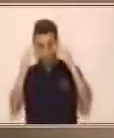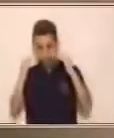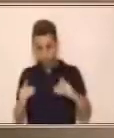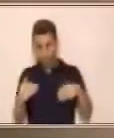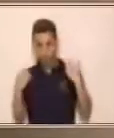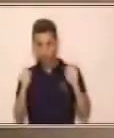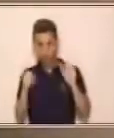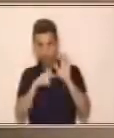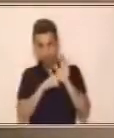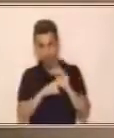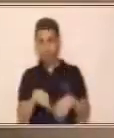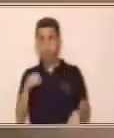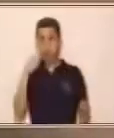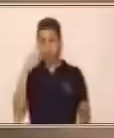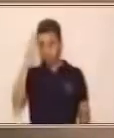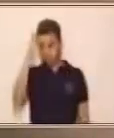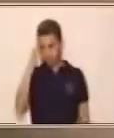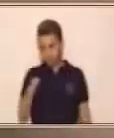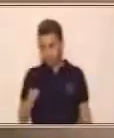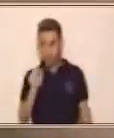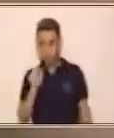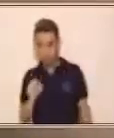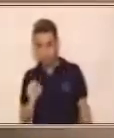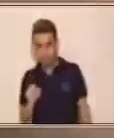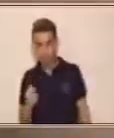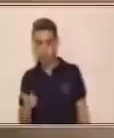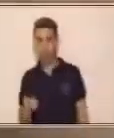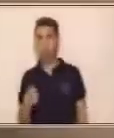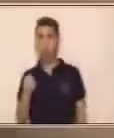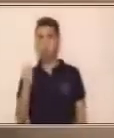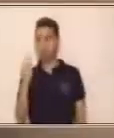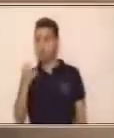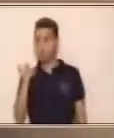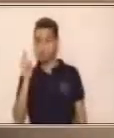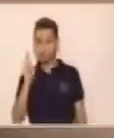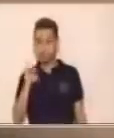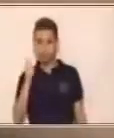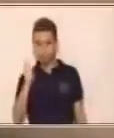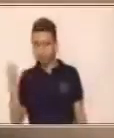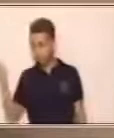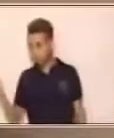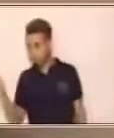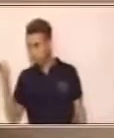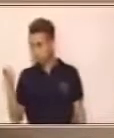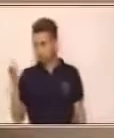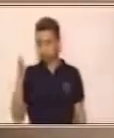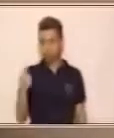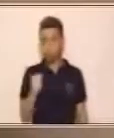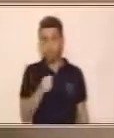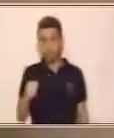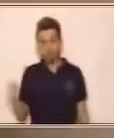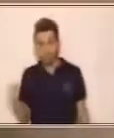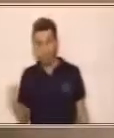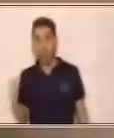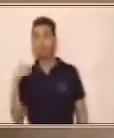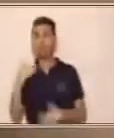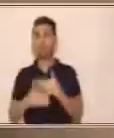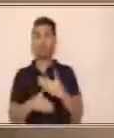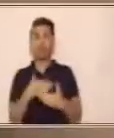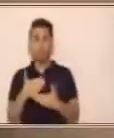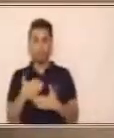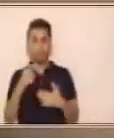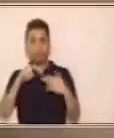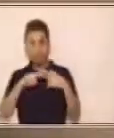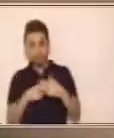operación. Recuerda entonces, colocación correcta de los números en la columna de los decimales donde debe corresponder. Luego